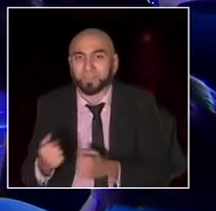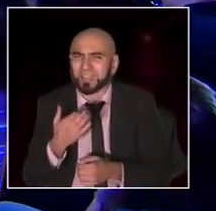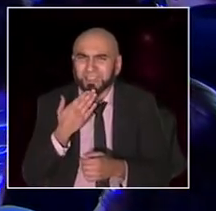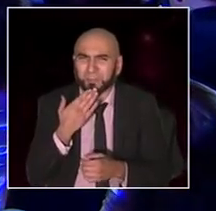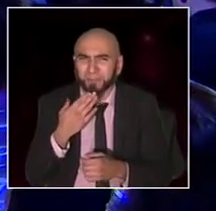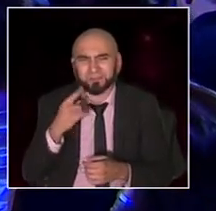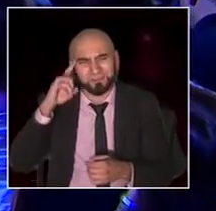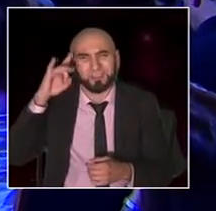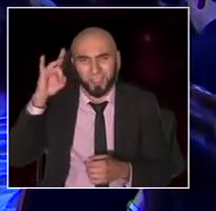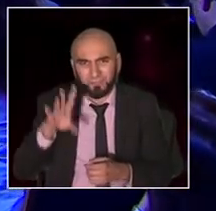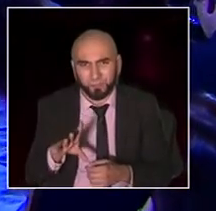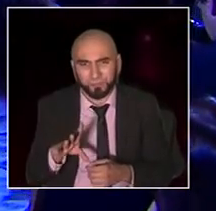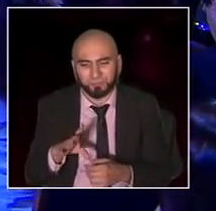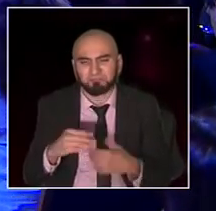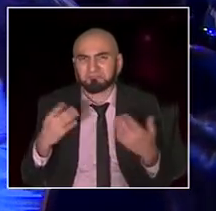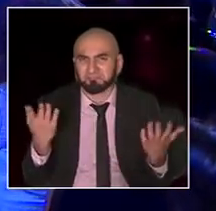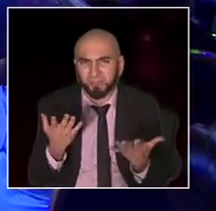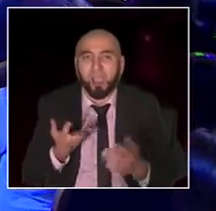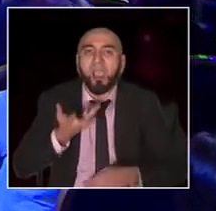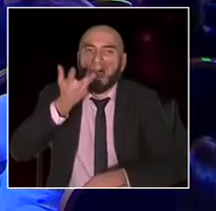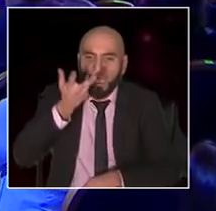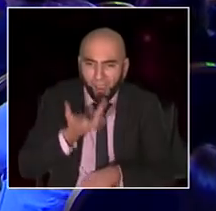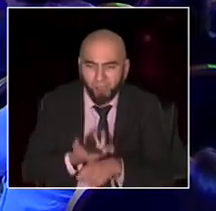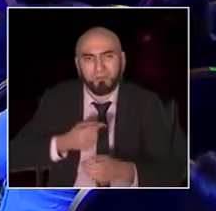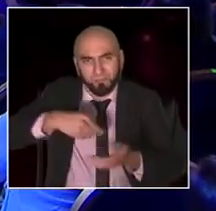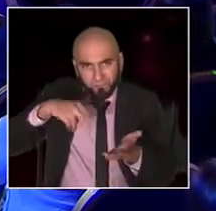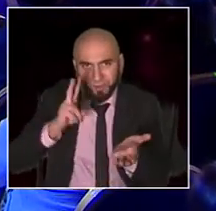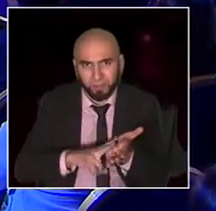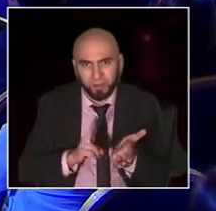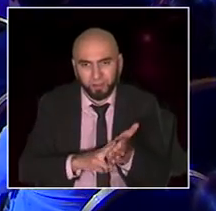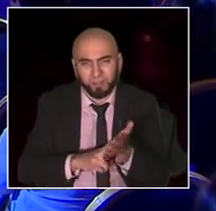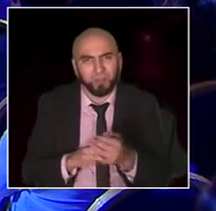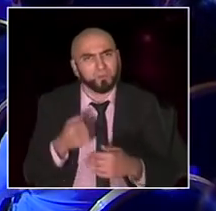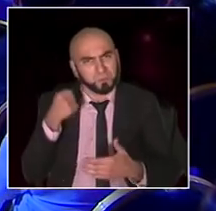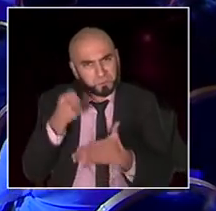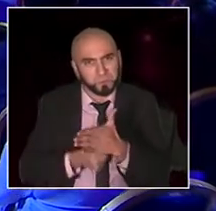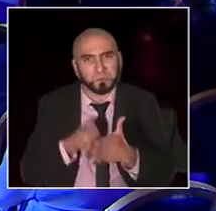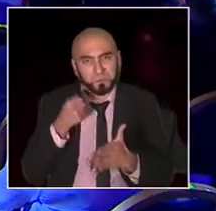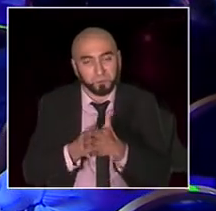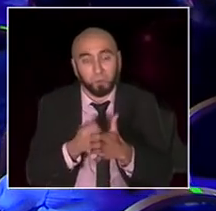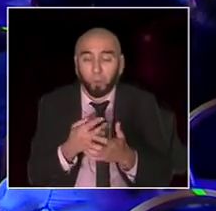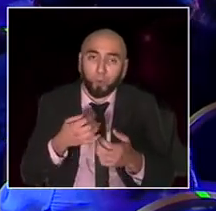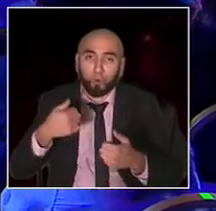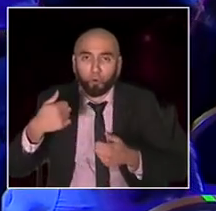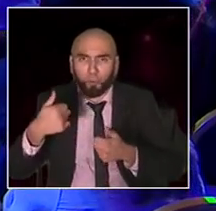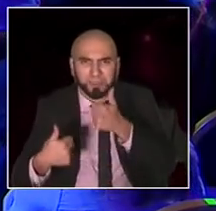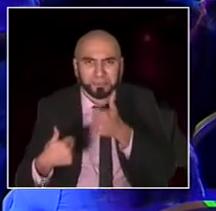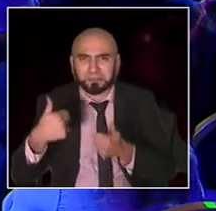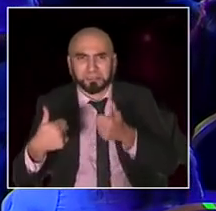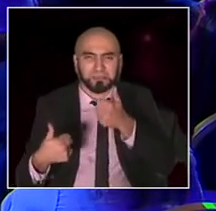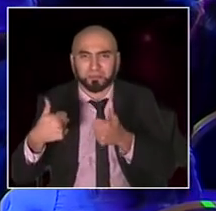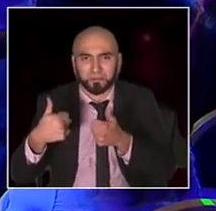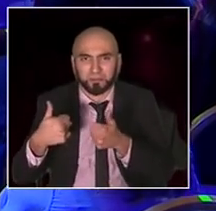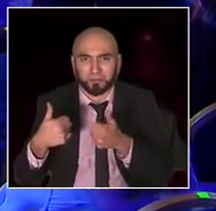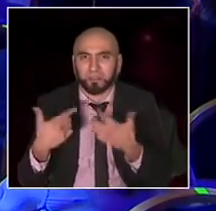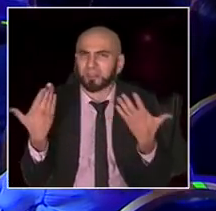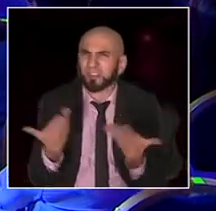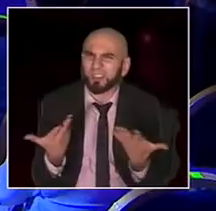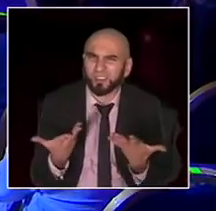sabemos que hay una verdadera batalla o competencia entre la capacidad